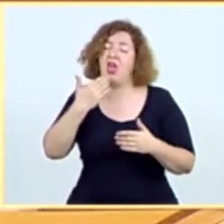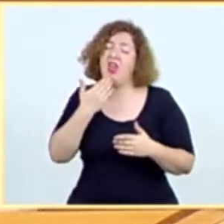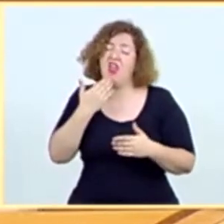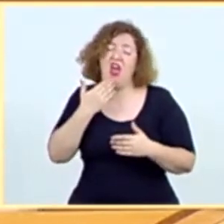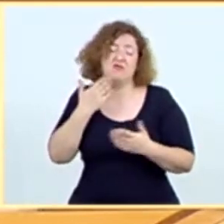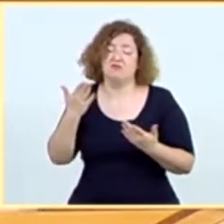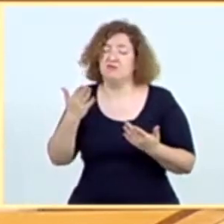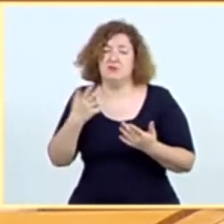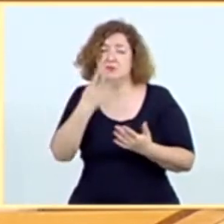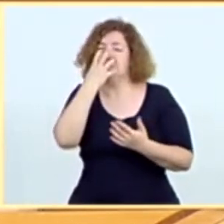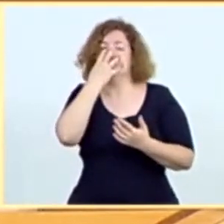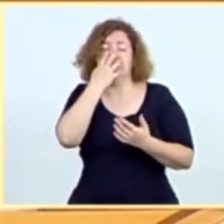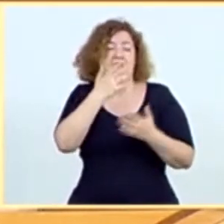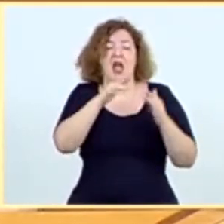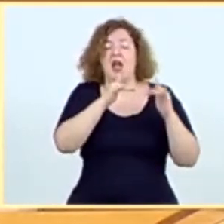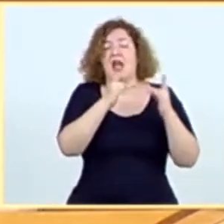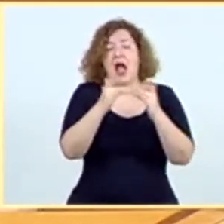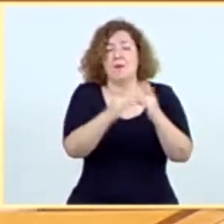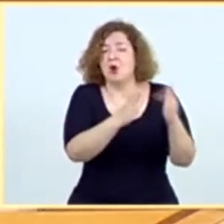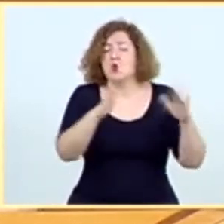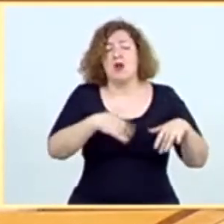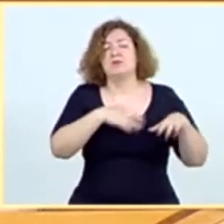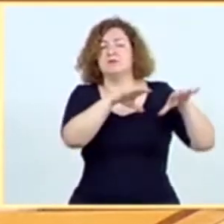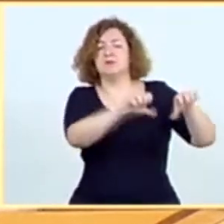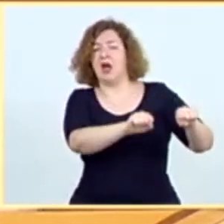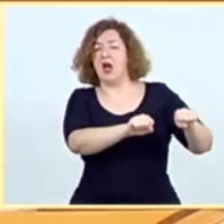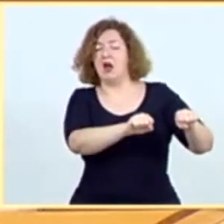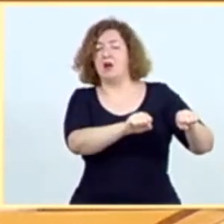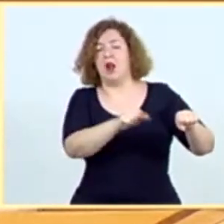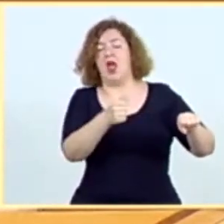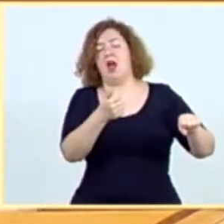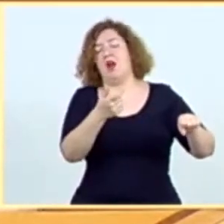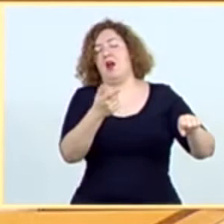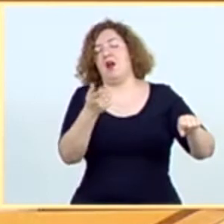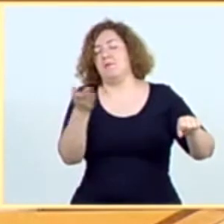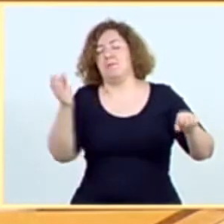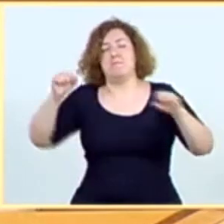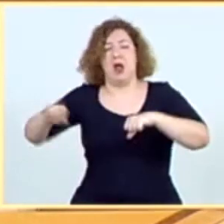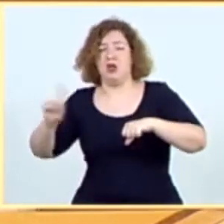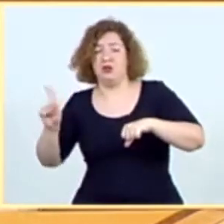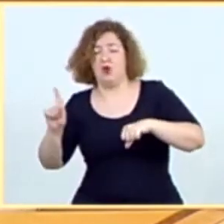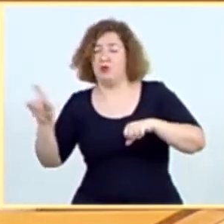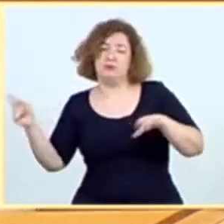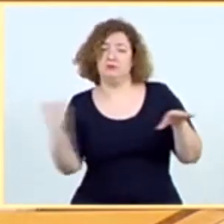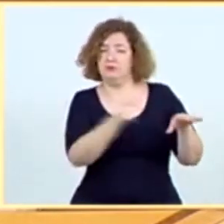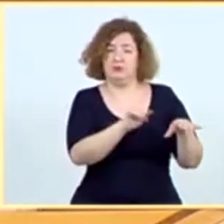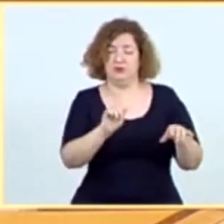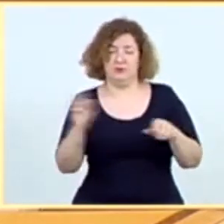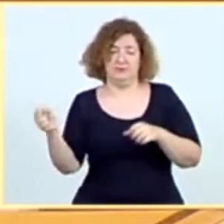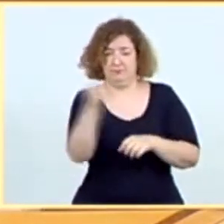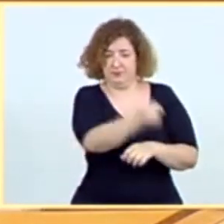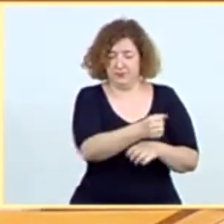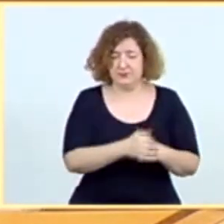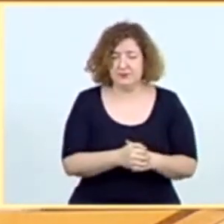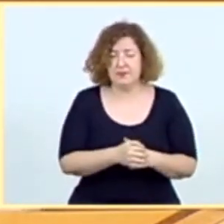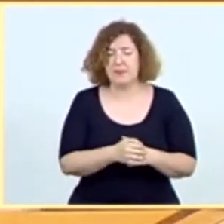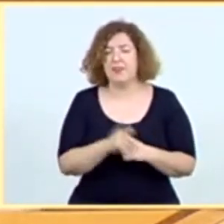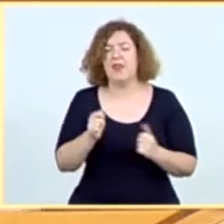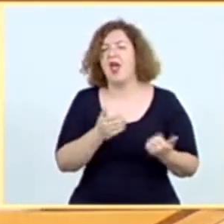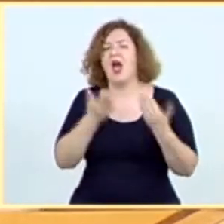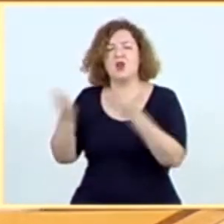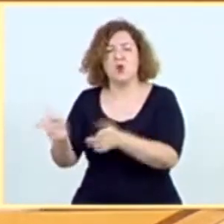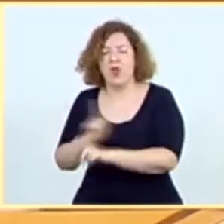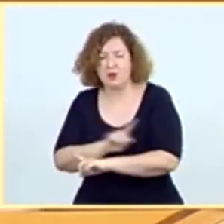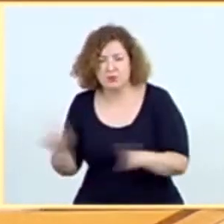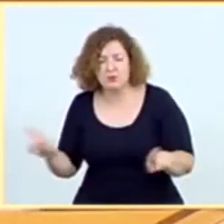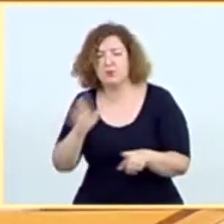camas ni respiradores para todos. Estaban reservadas, pero no para ellos, porque no eran los candidatos adecuados. Se les denegaba la ayuda porque no